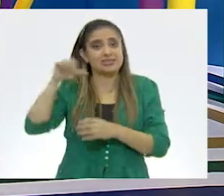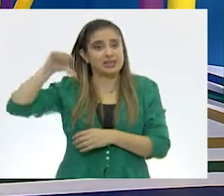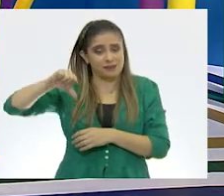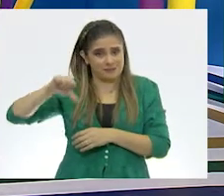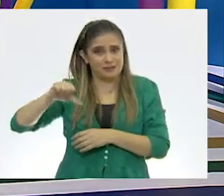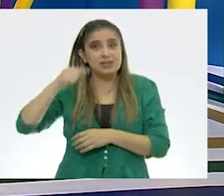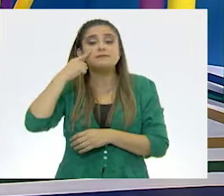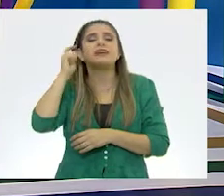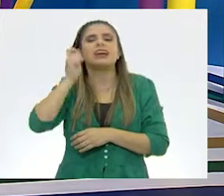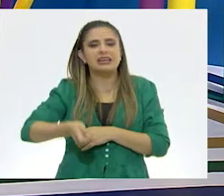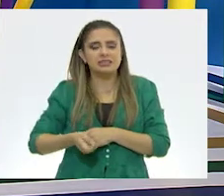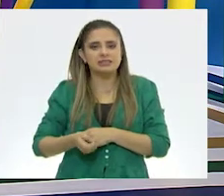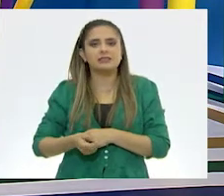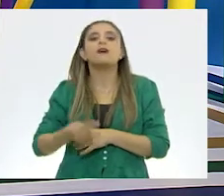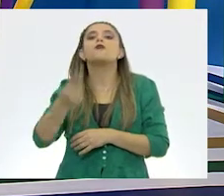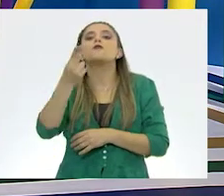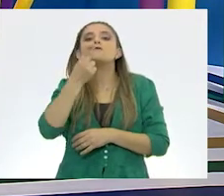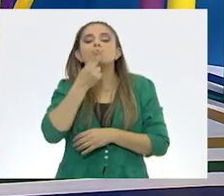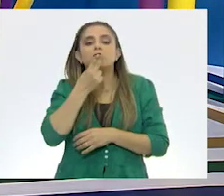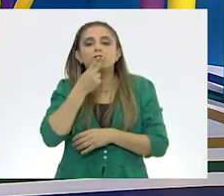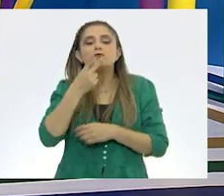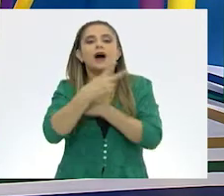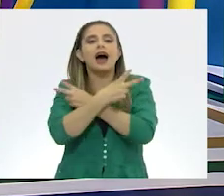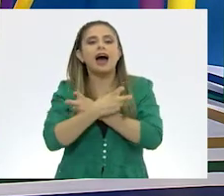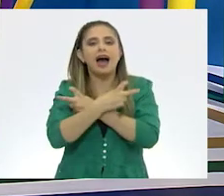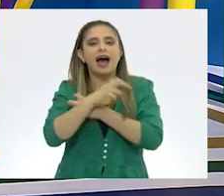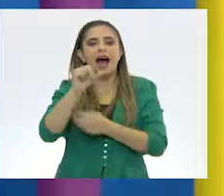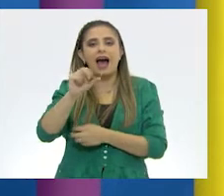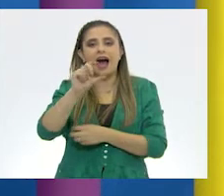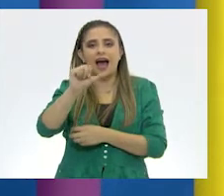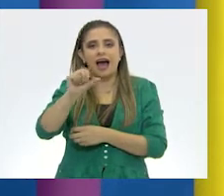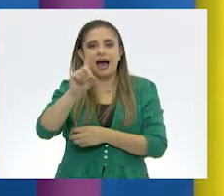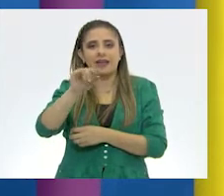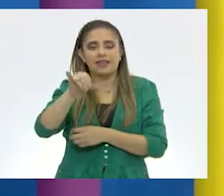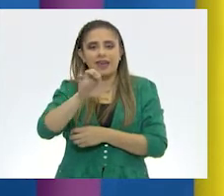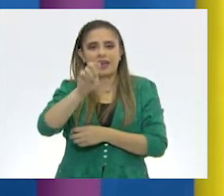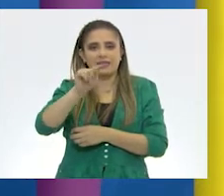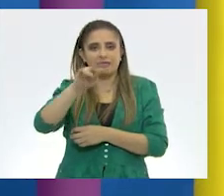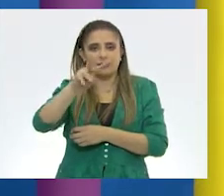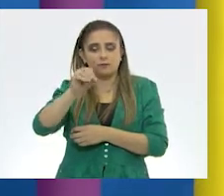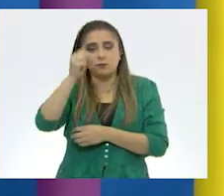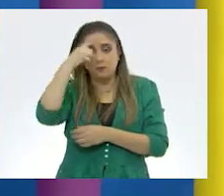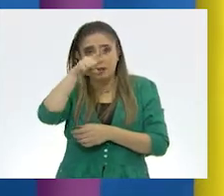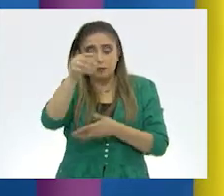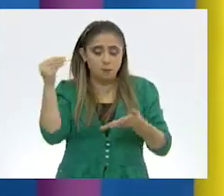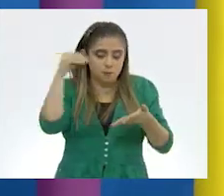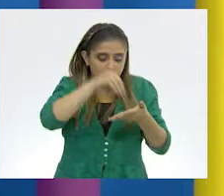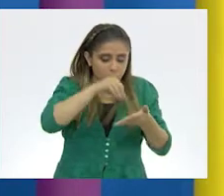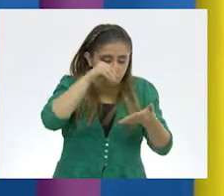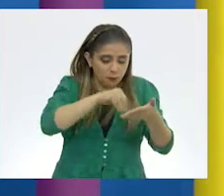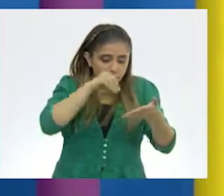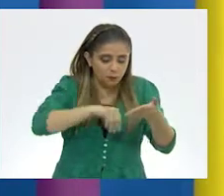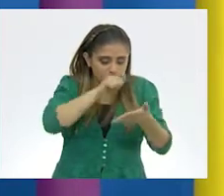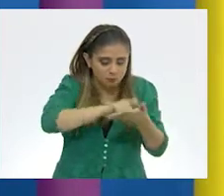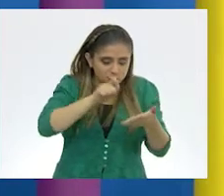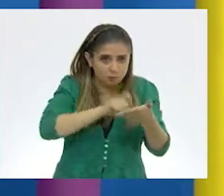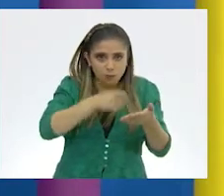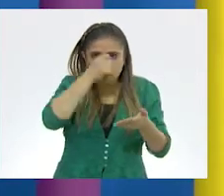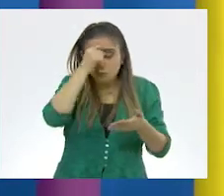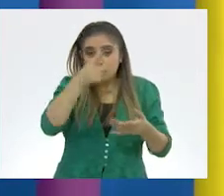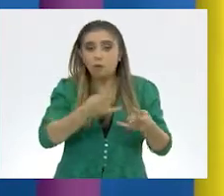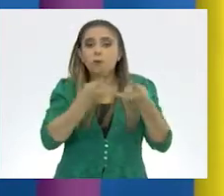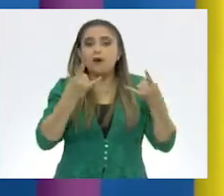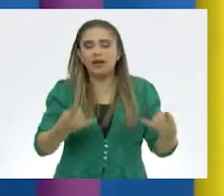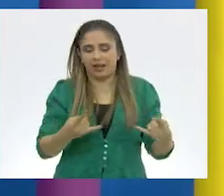es el uso de los adjetivos para llevar a cabo descripciones en cuentos de terror y de misterio. Y para